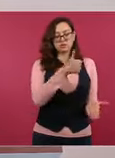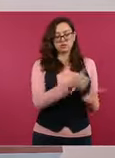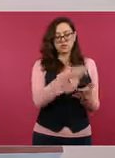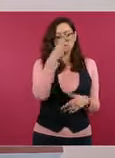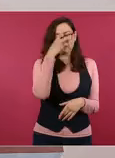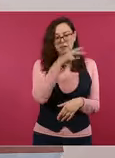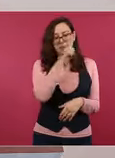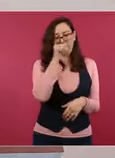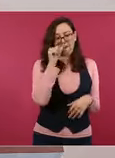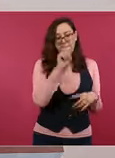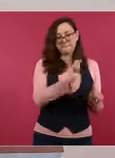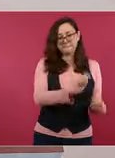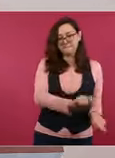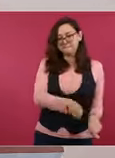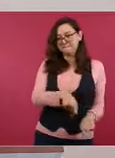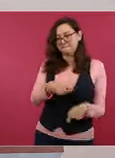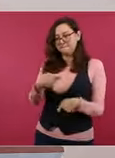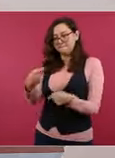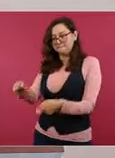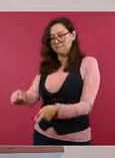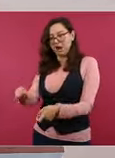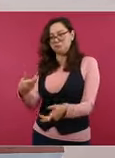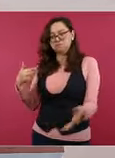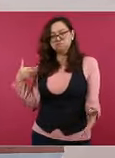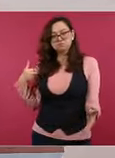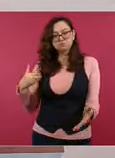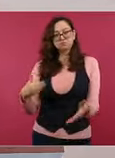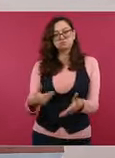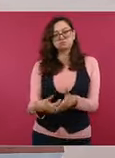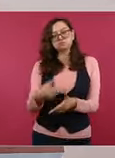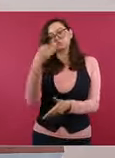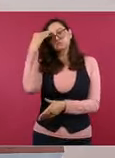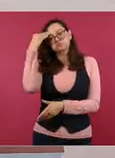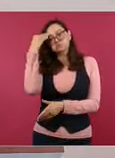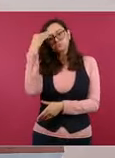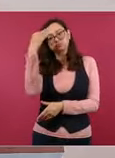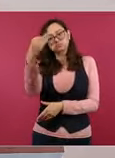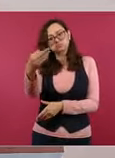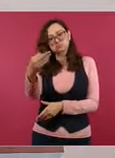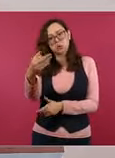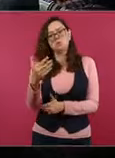de la Ciudad de México hay avances notorios.